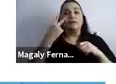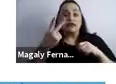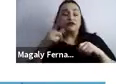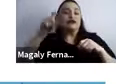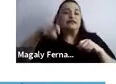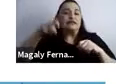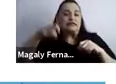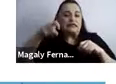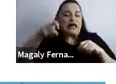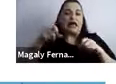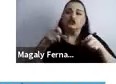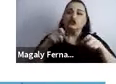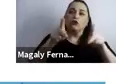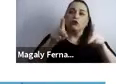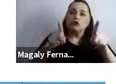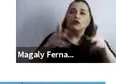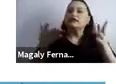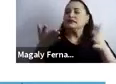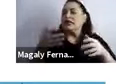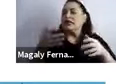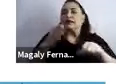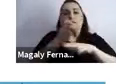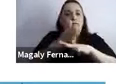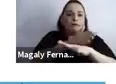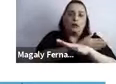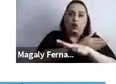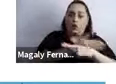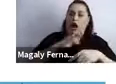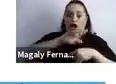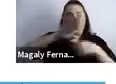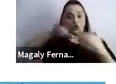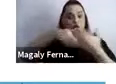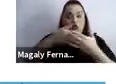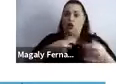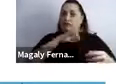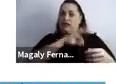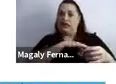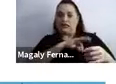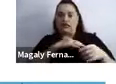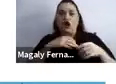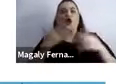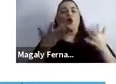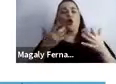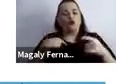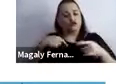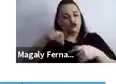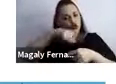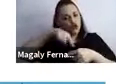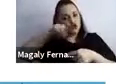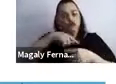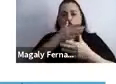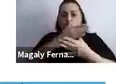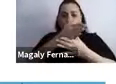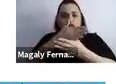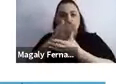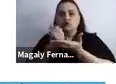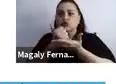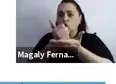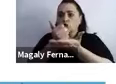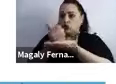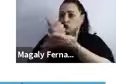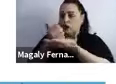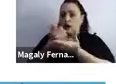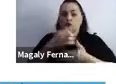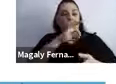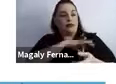qué oportunidades tenemos para mejorar nuestro bienestar. Tiene que ver con cómo nosotros contribuimos al bienestar